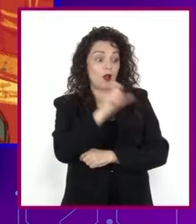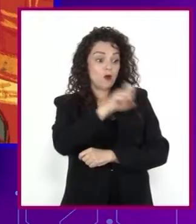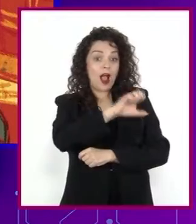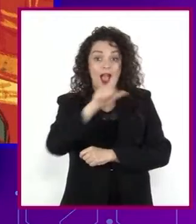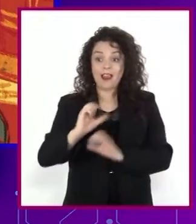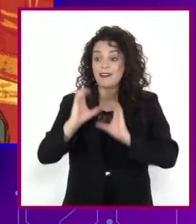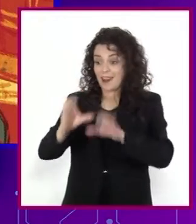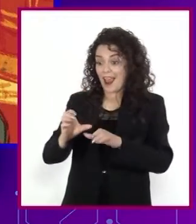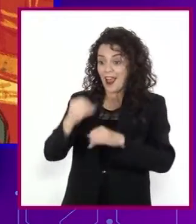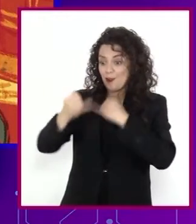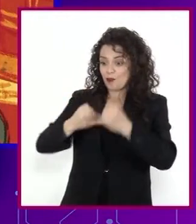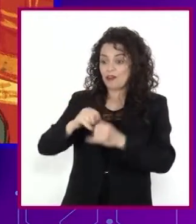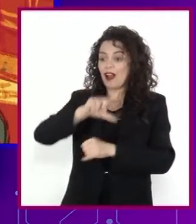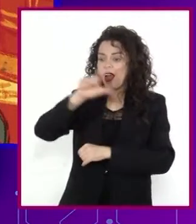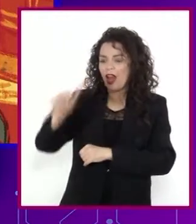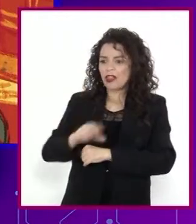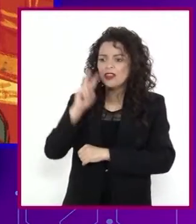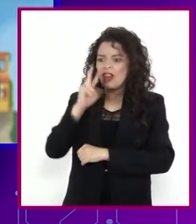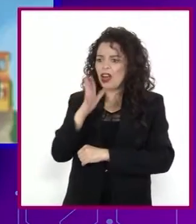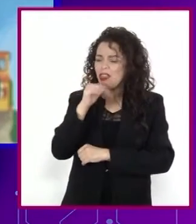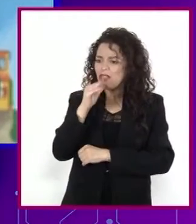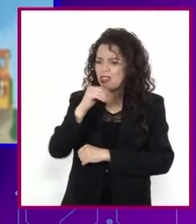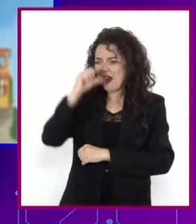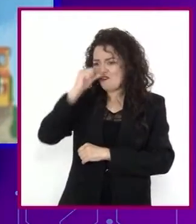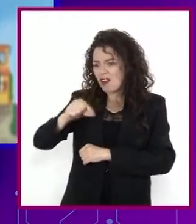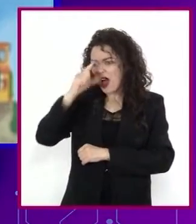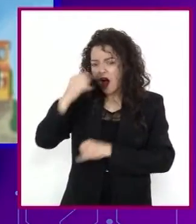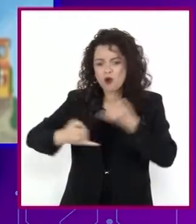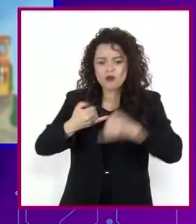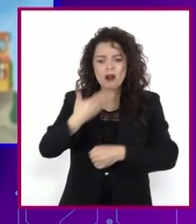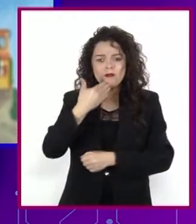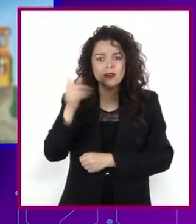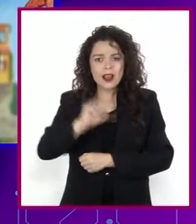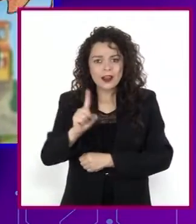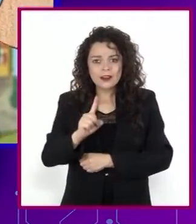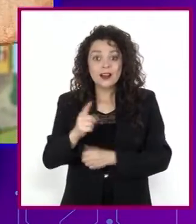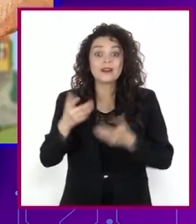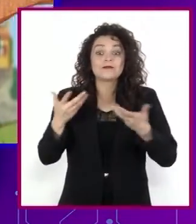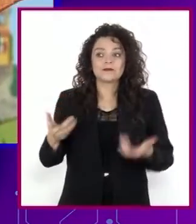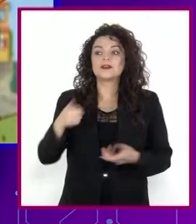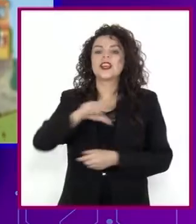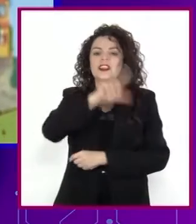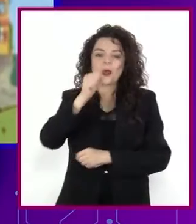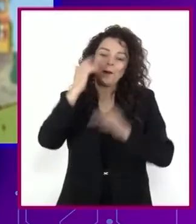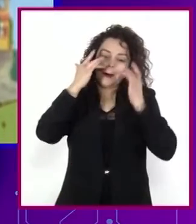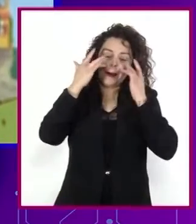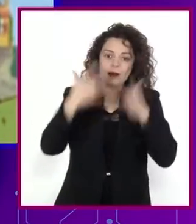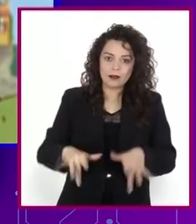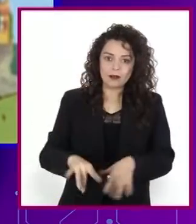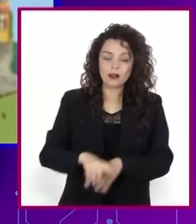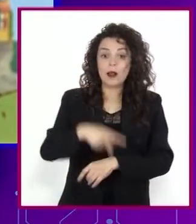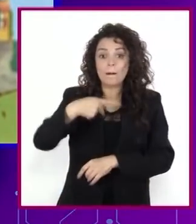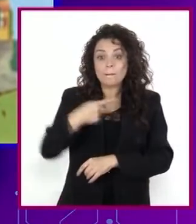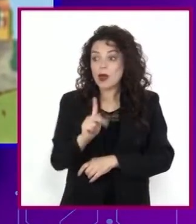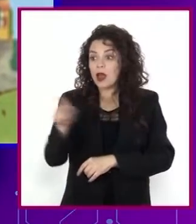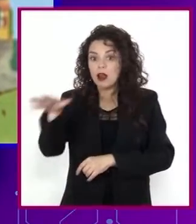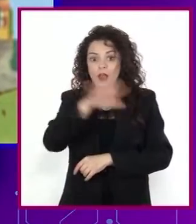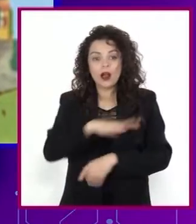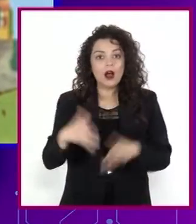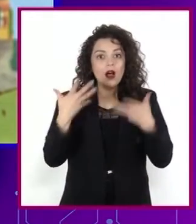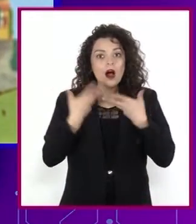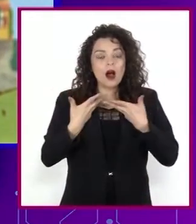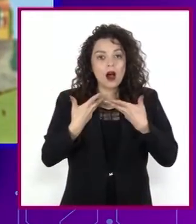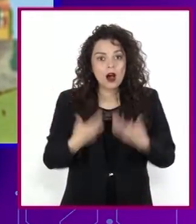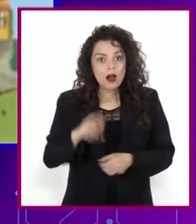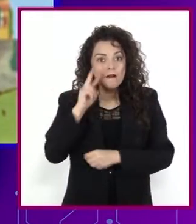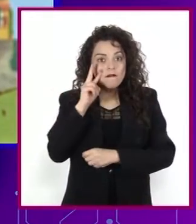equipo. Pero para sorpresa de todos, Macarena resultó una excelente jugadora. Dominaba